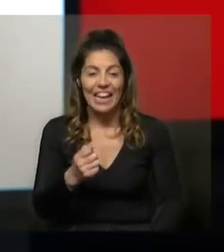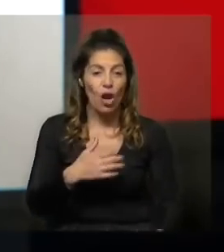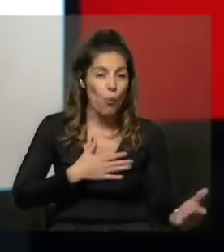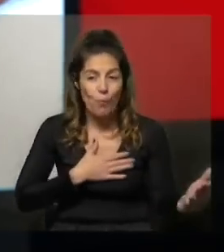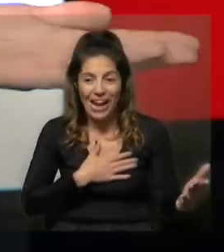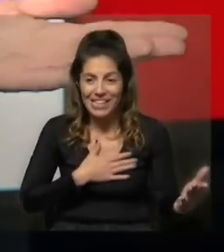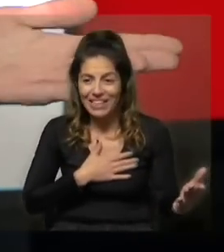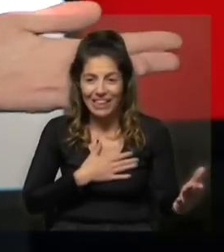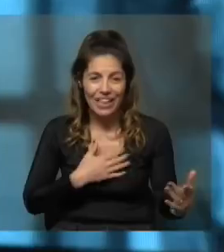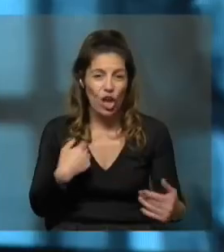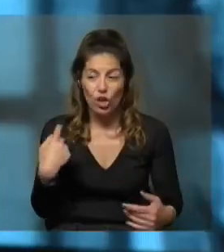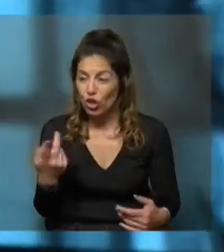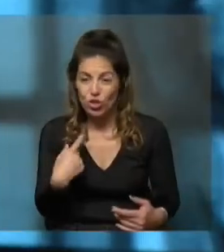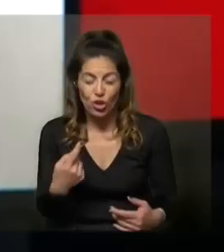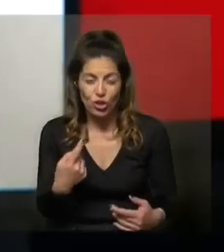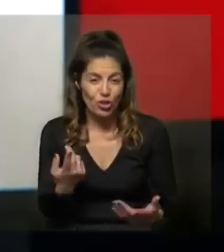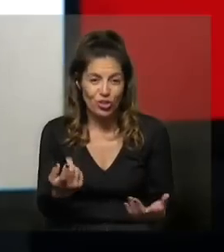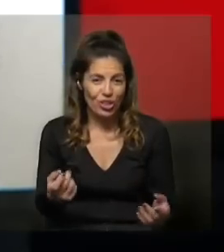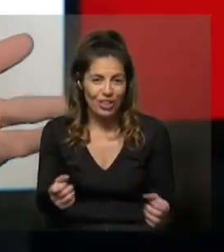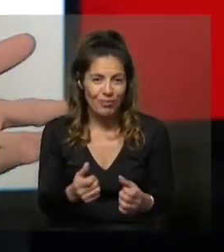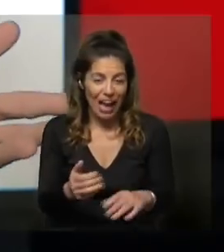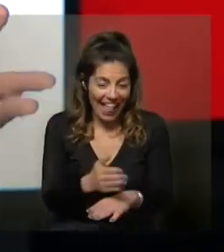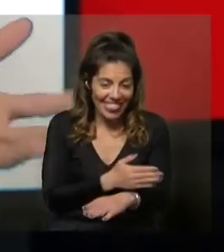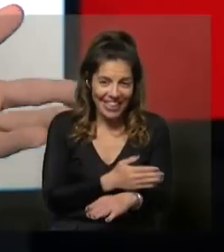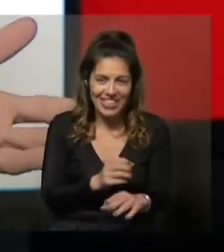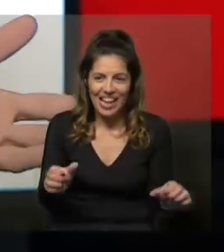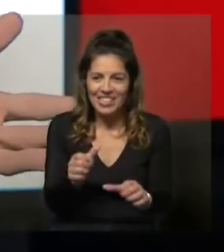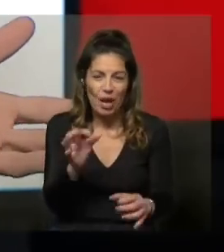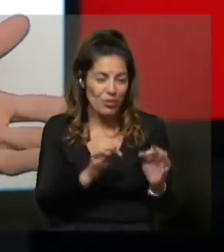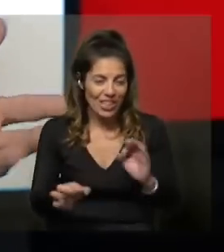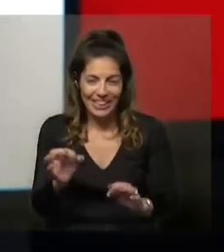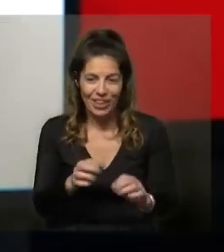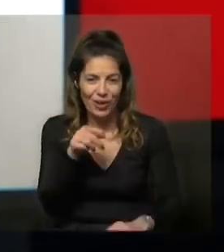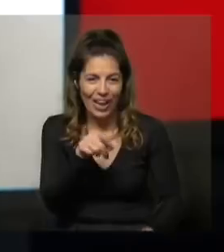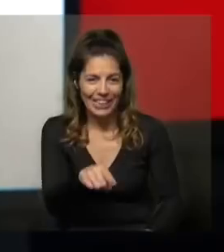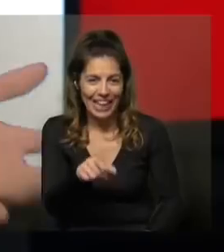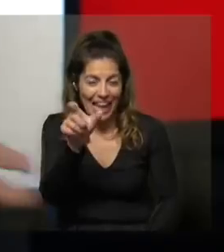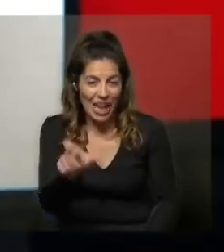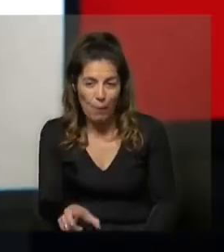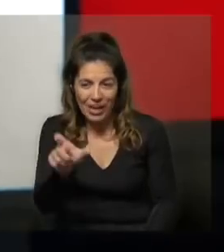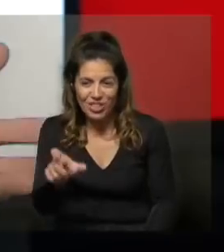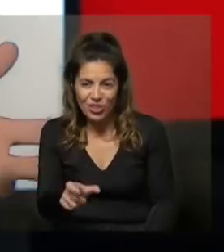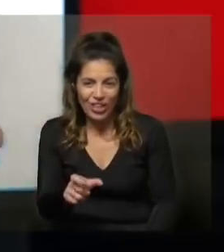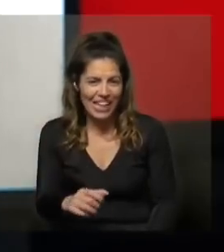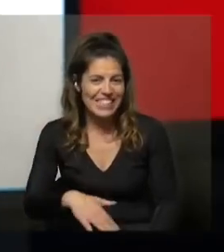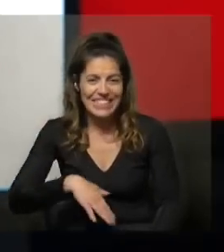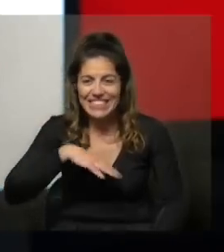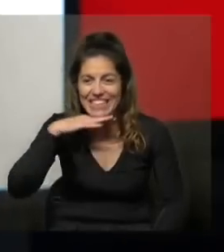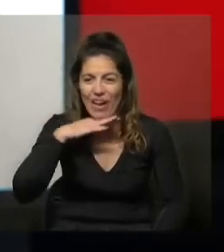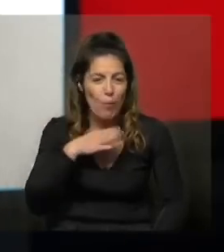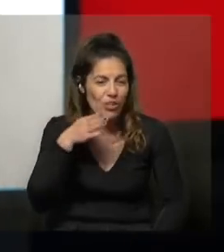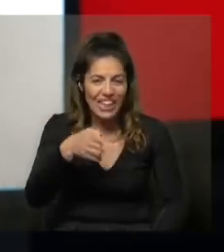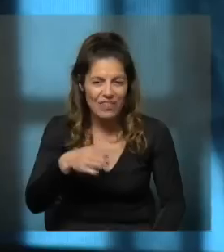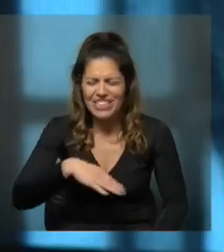nosotros teníamos esta locura de más temprano hacer estas cosas ahí la gente iba se desbordaba no